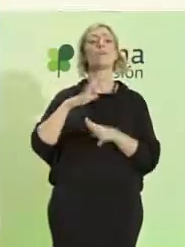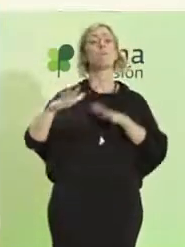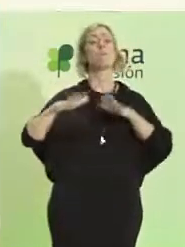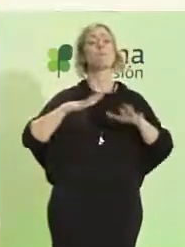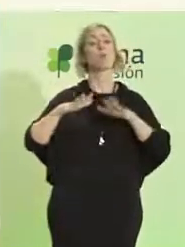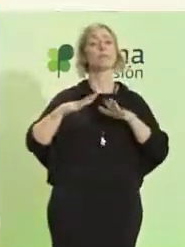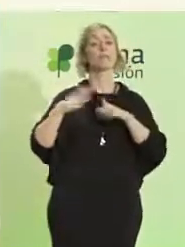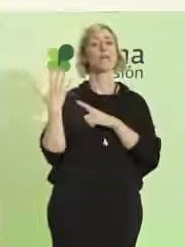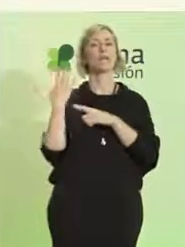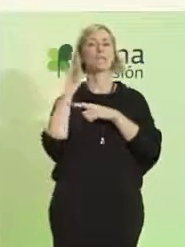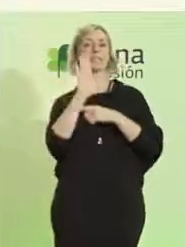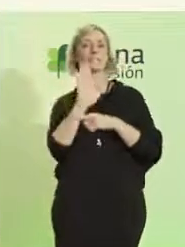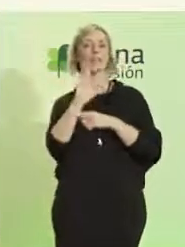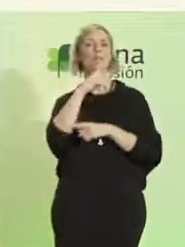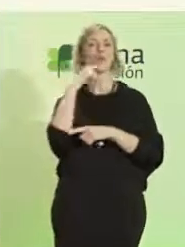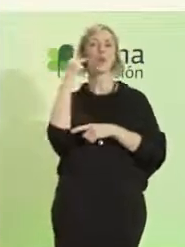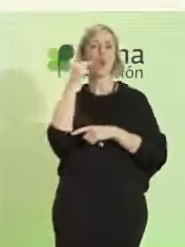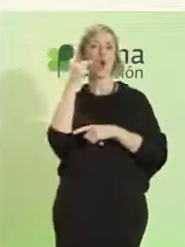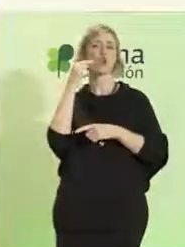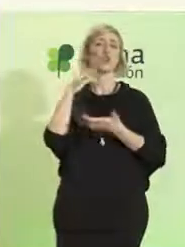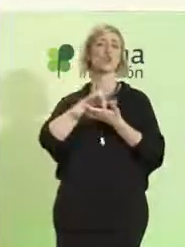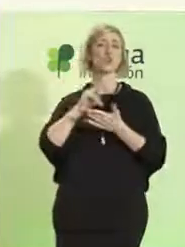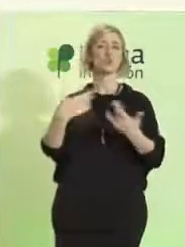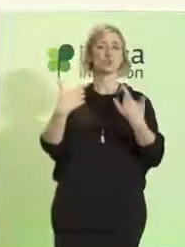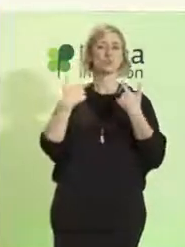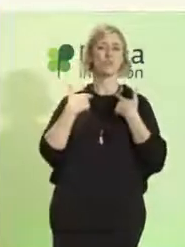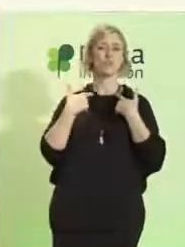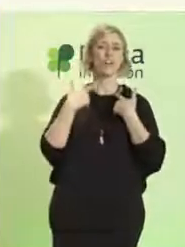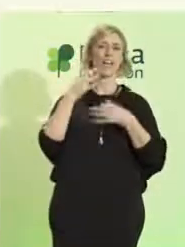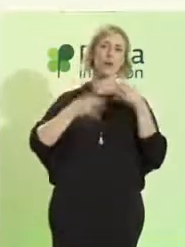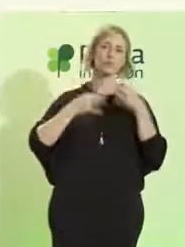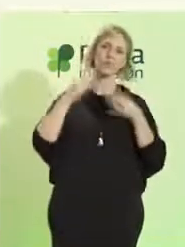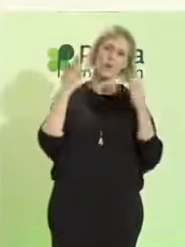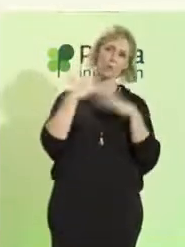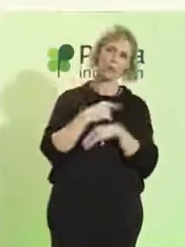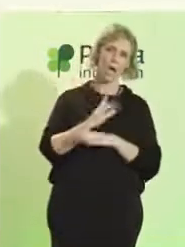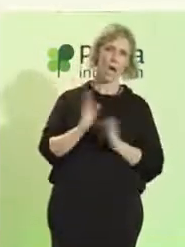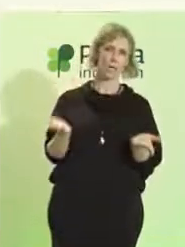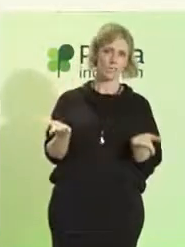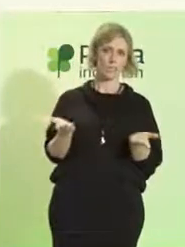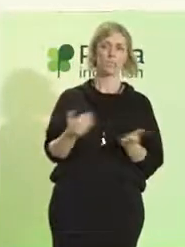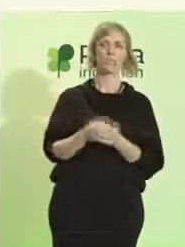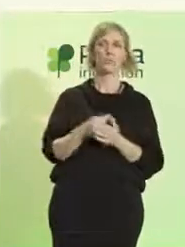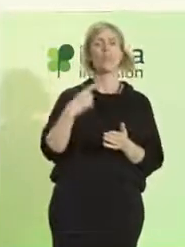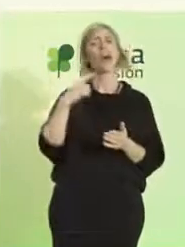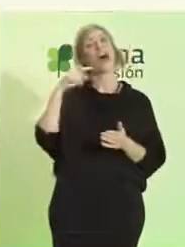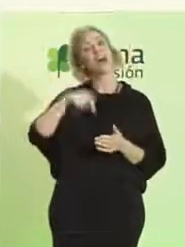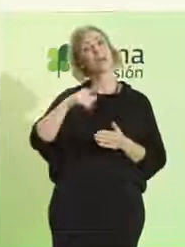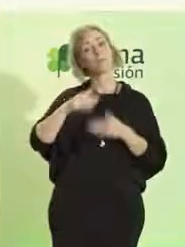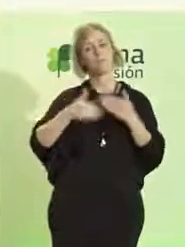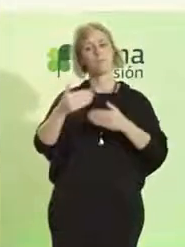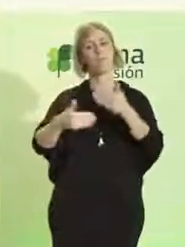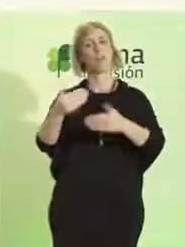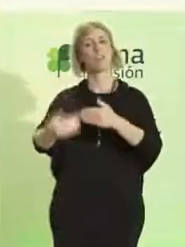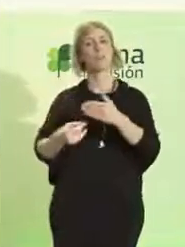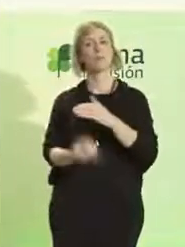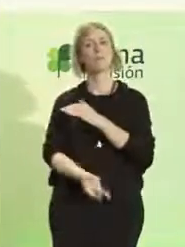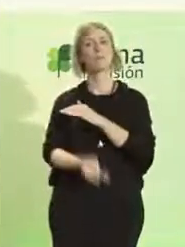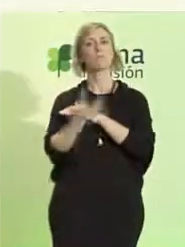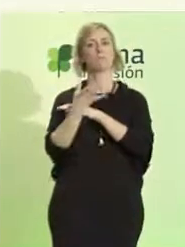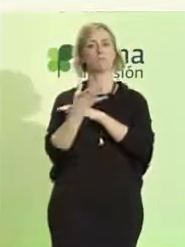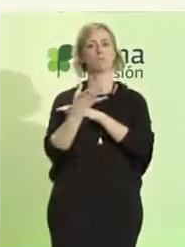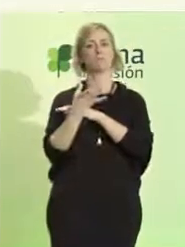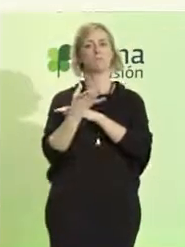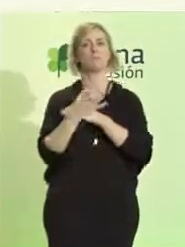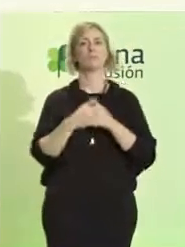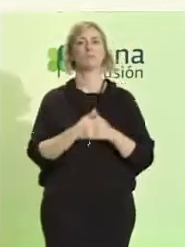cuando sufres una injusticia y a partir de ahí hacer un proceso de reflexión sobre la acción donde simplemente con lanzar ese input que es artístico y que